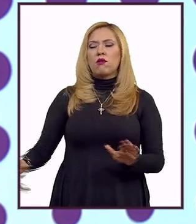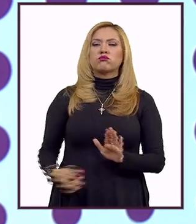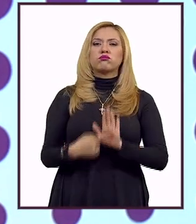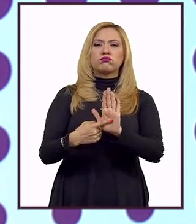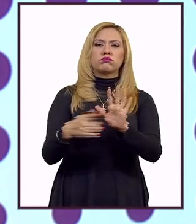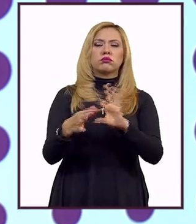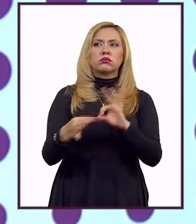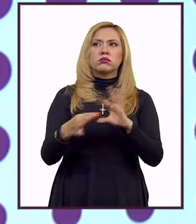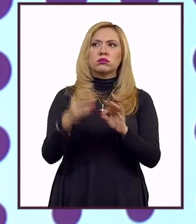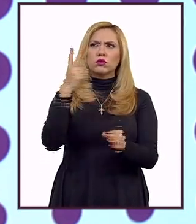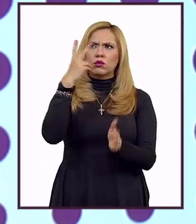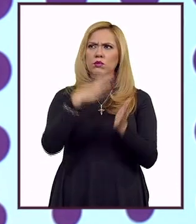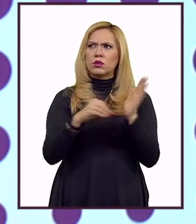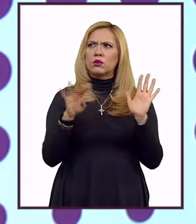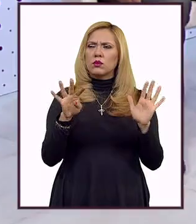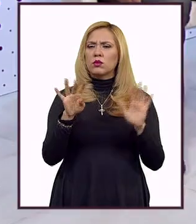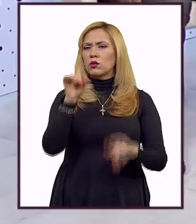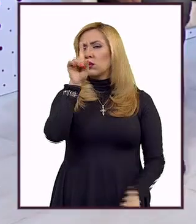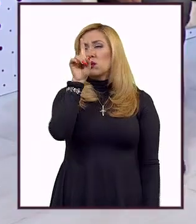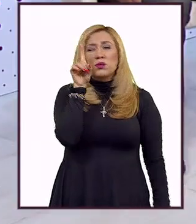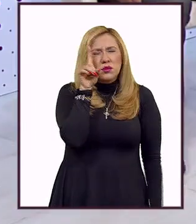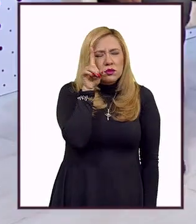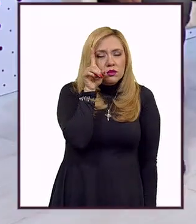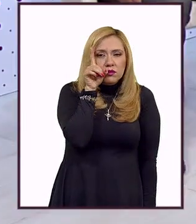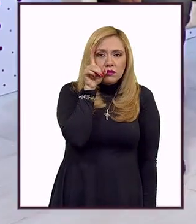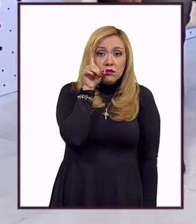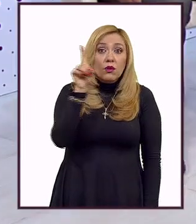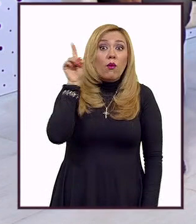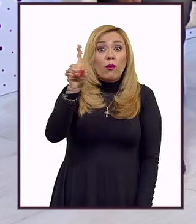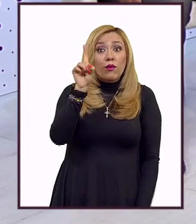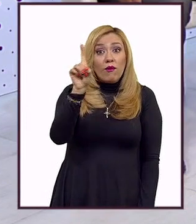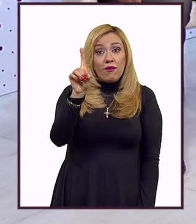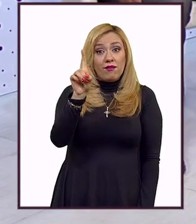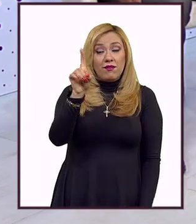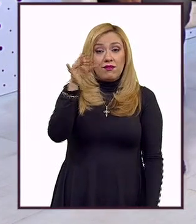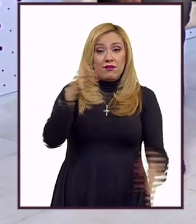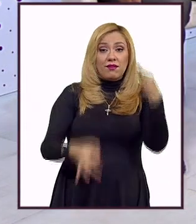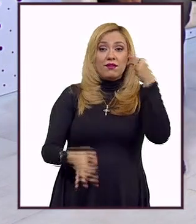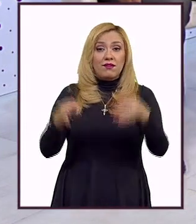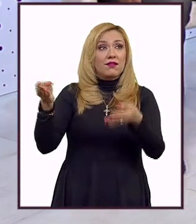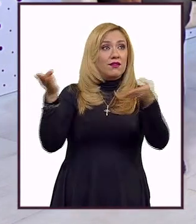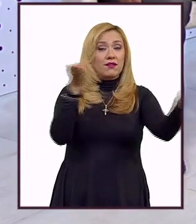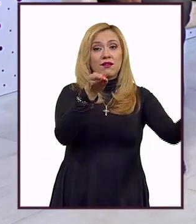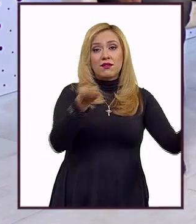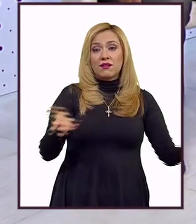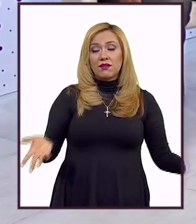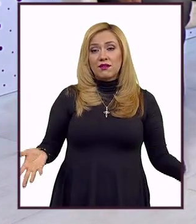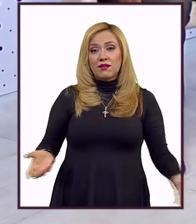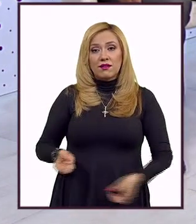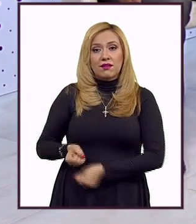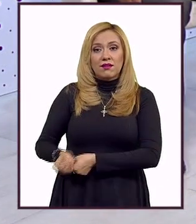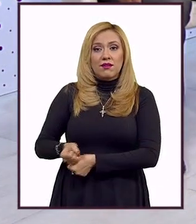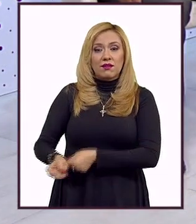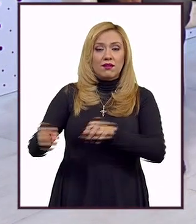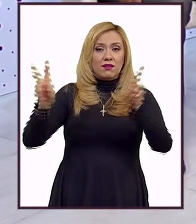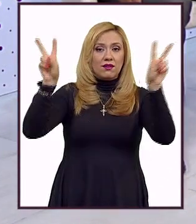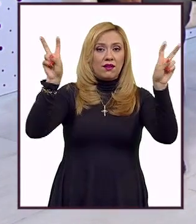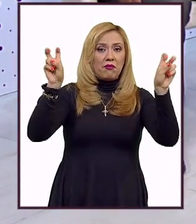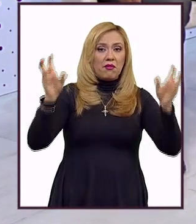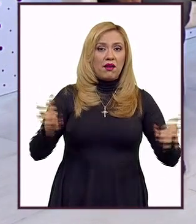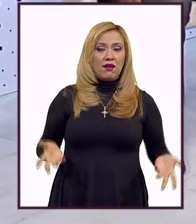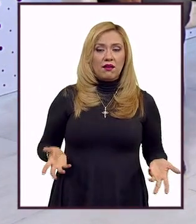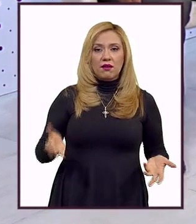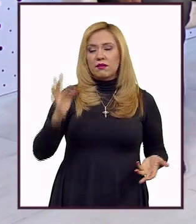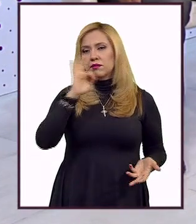el 2019, solo un caso se judicializó por caso de tortura. Y si lo relacionamos con lo que comenta Guillermo, una de